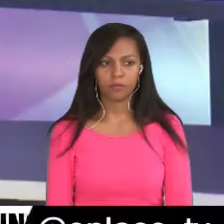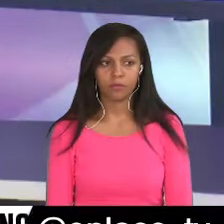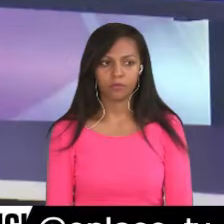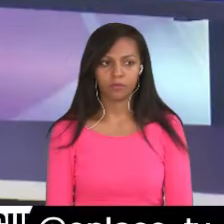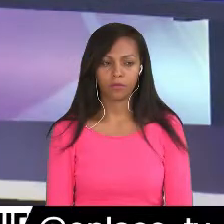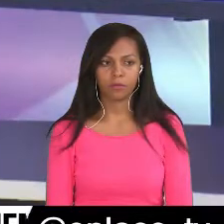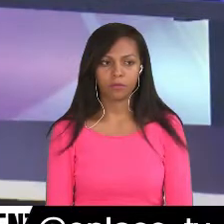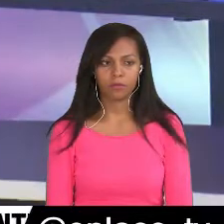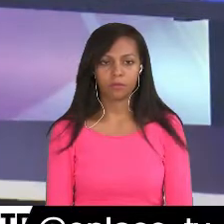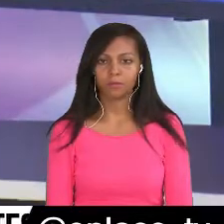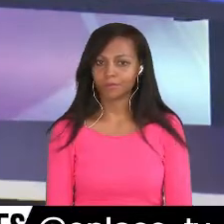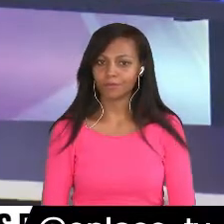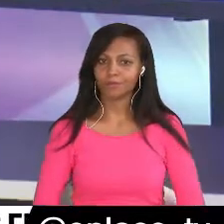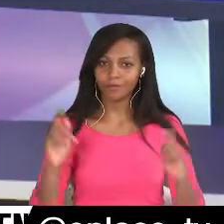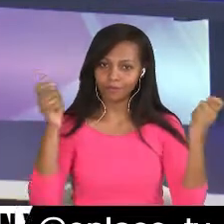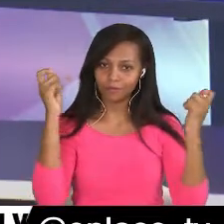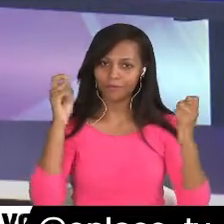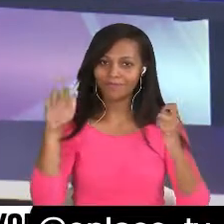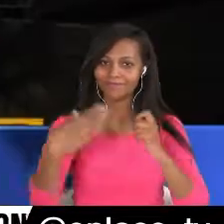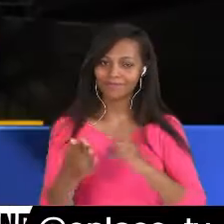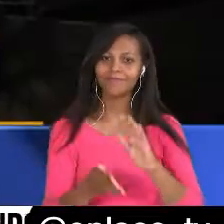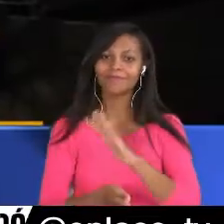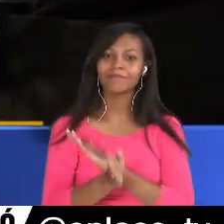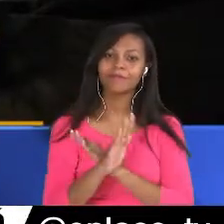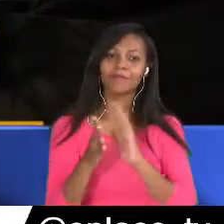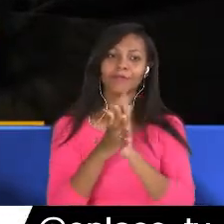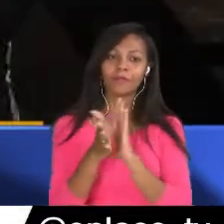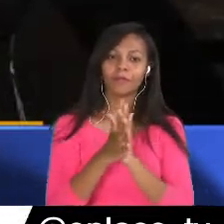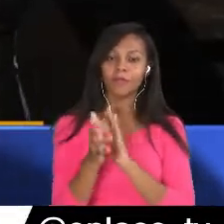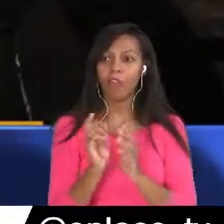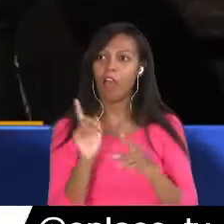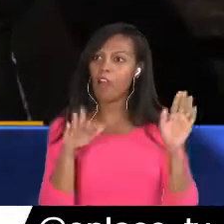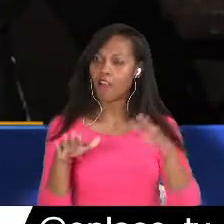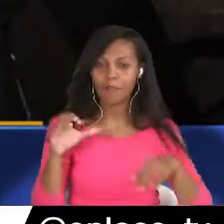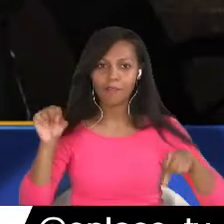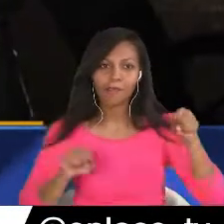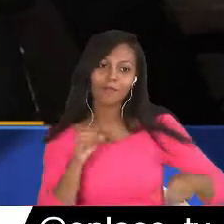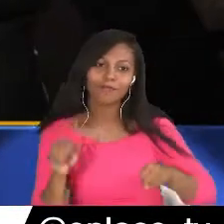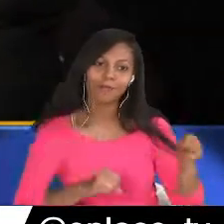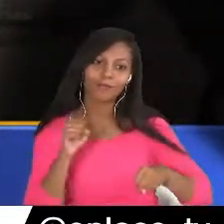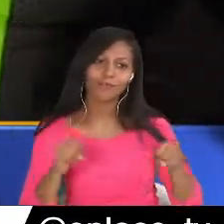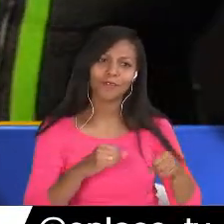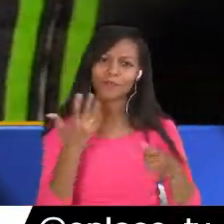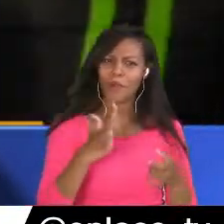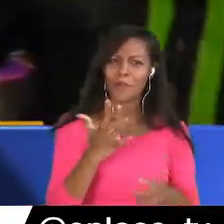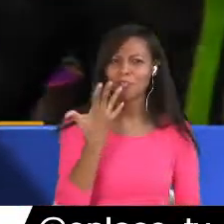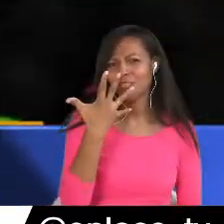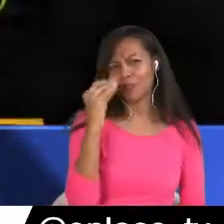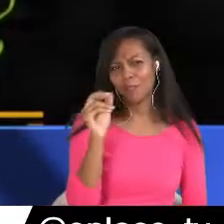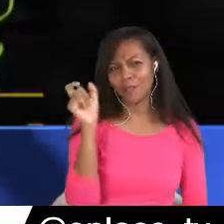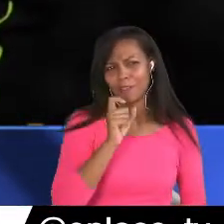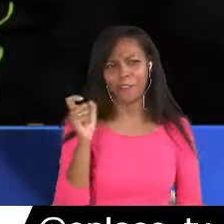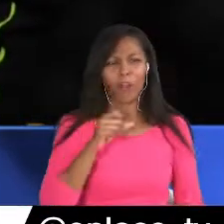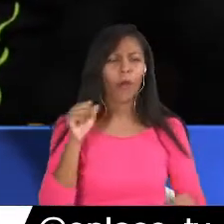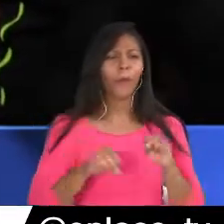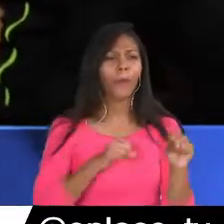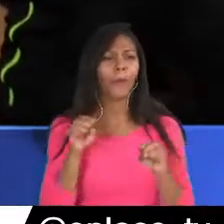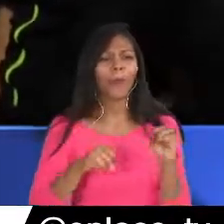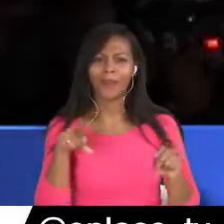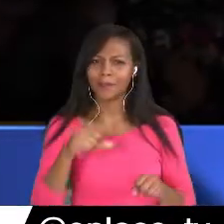Y espere después de la pausa información sobre las noches de ciclismo en las que participan alrededor de 50 deportistas que pedalean por la ciudad y